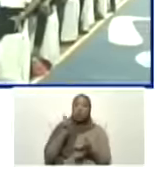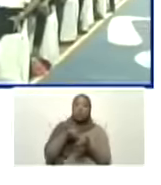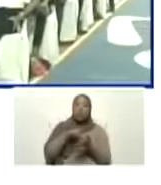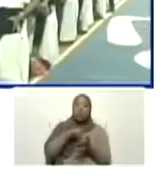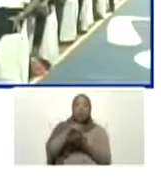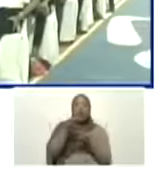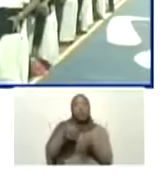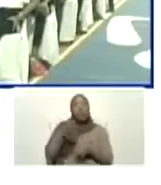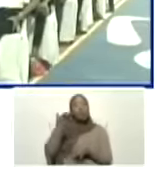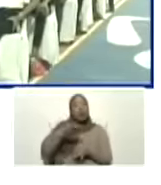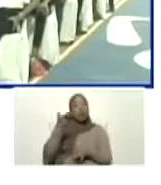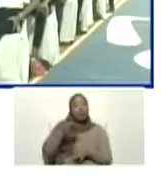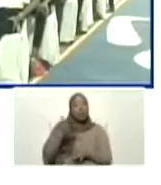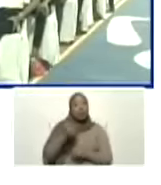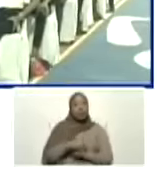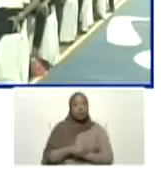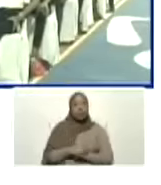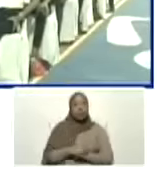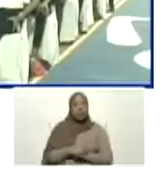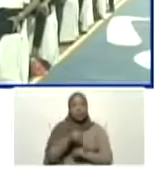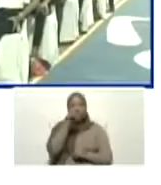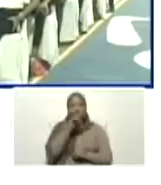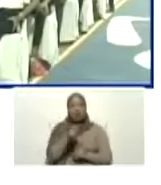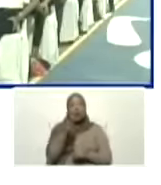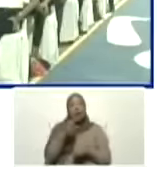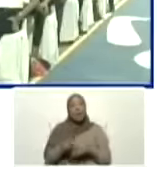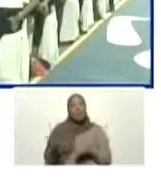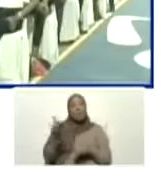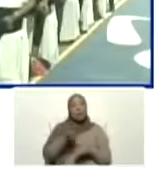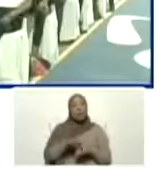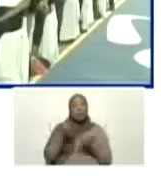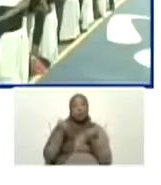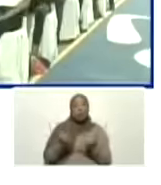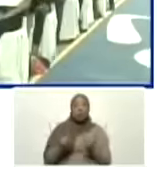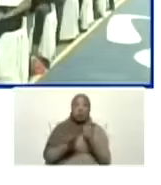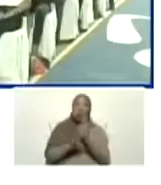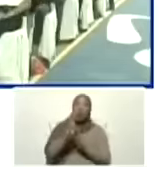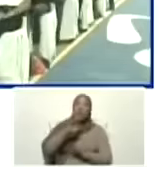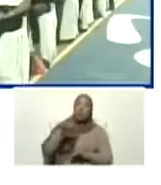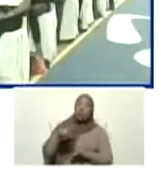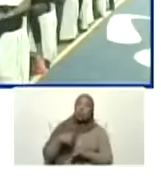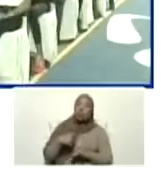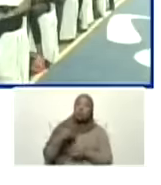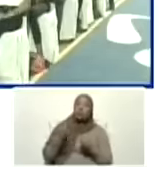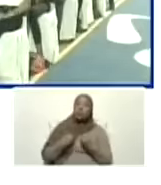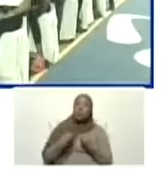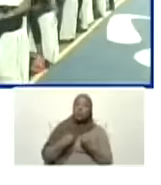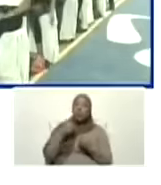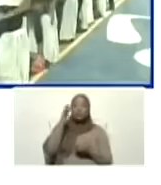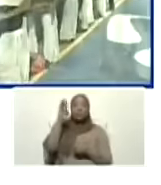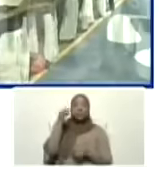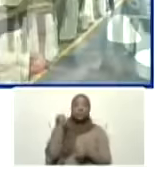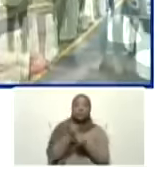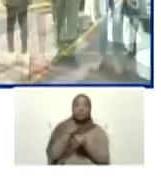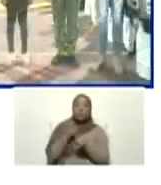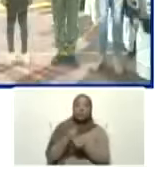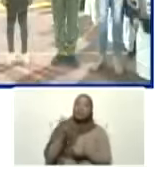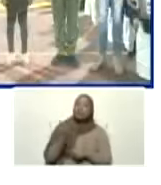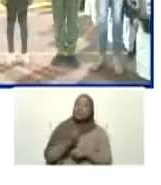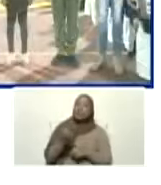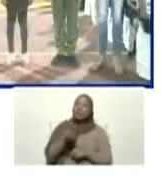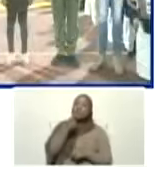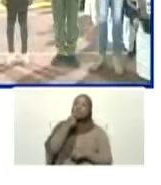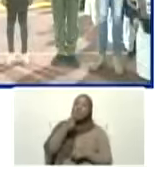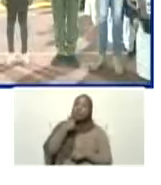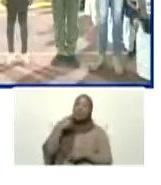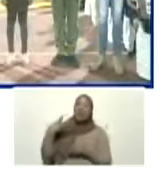adelante. Los tiempos peores ya los superamos. Y lo que viene es grande para Venezuela. Viene